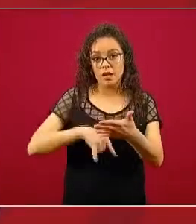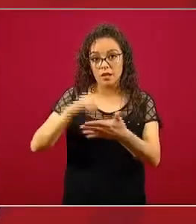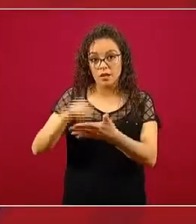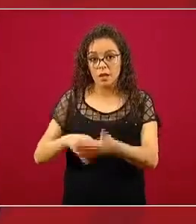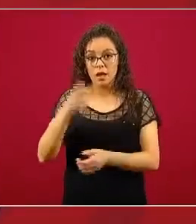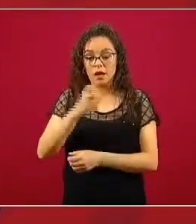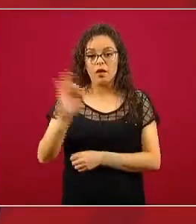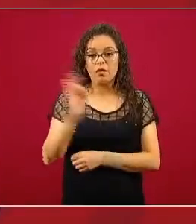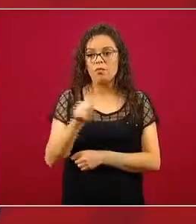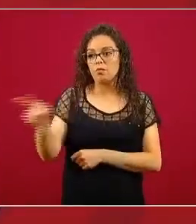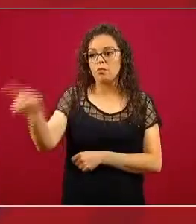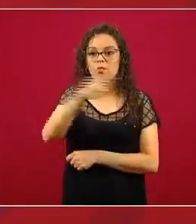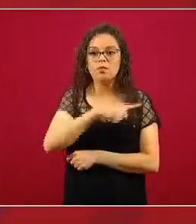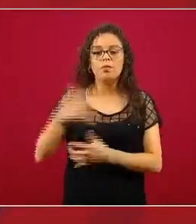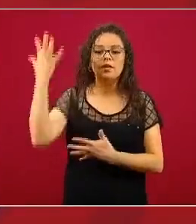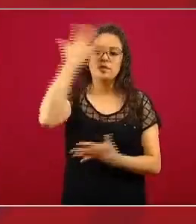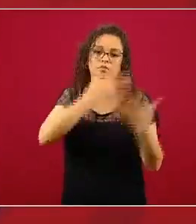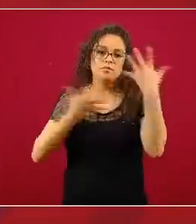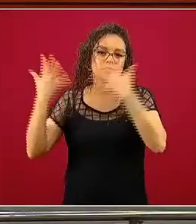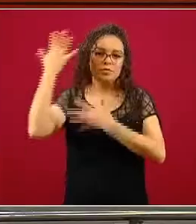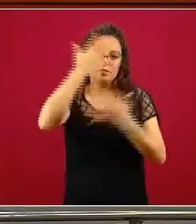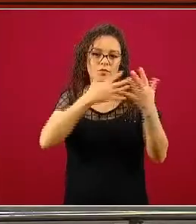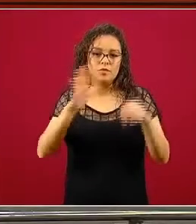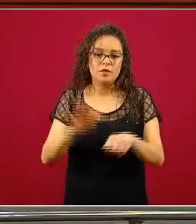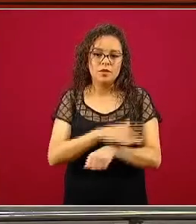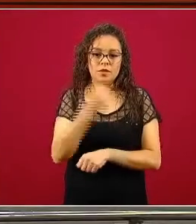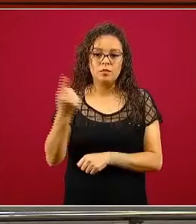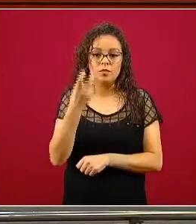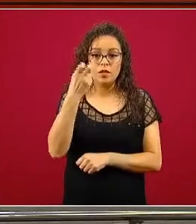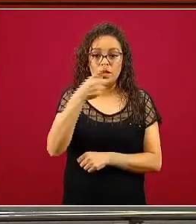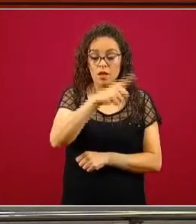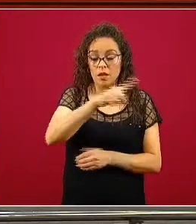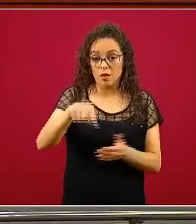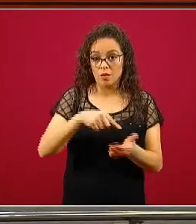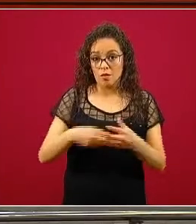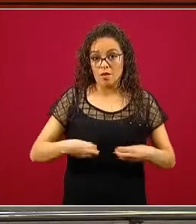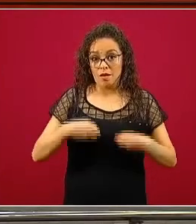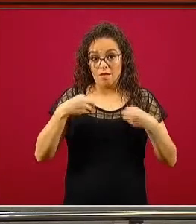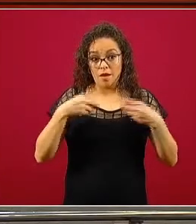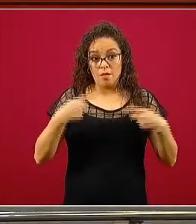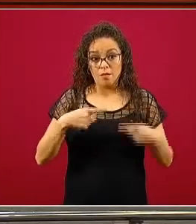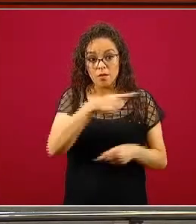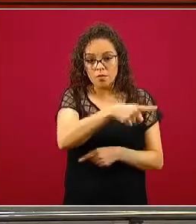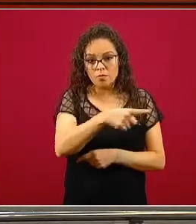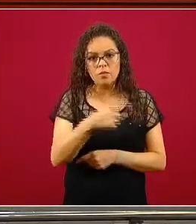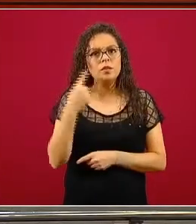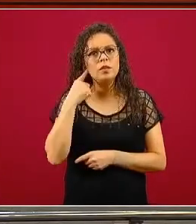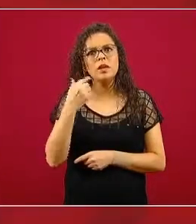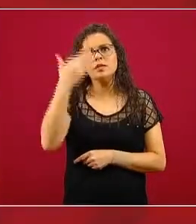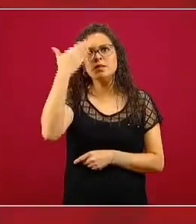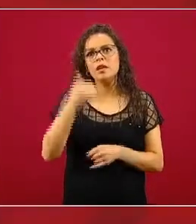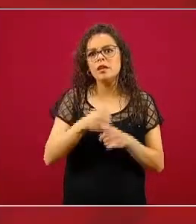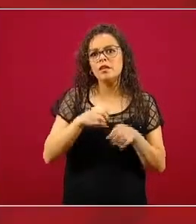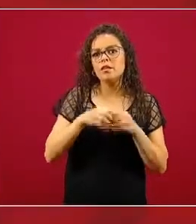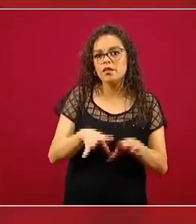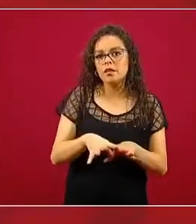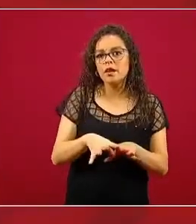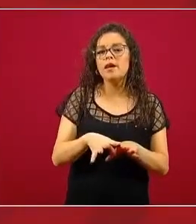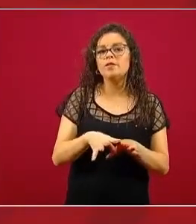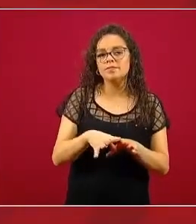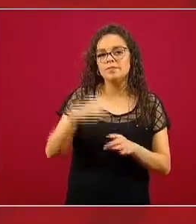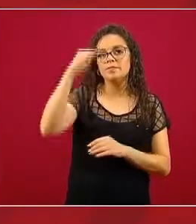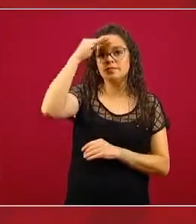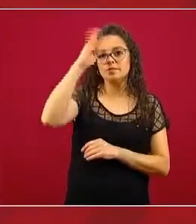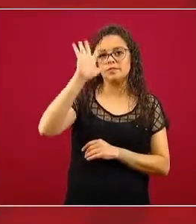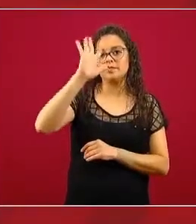un elemento de confusión cuando la población que reside en esas localidades escuche esta información y se prestara a una